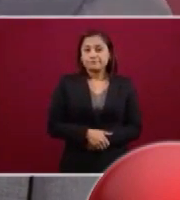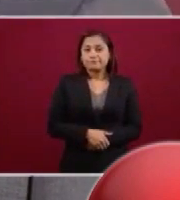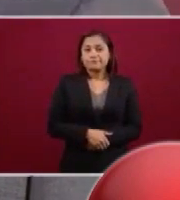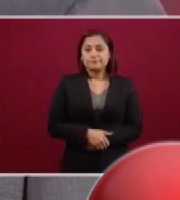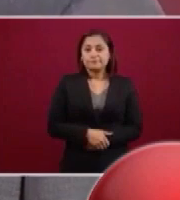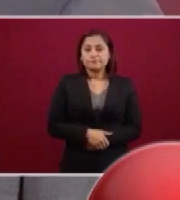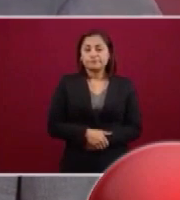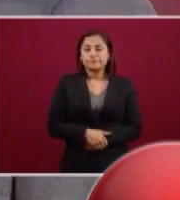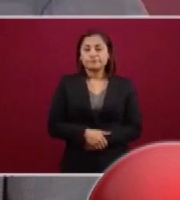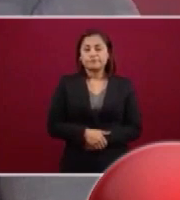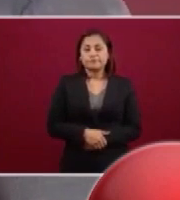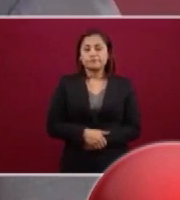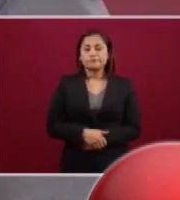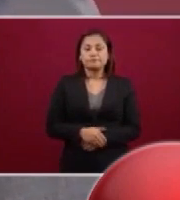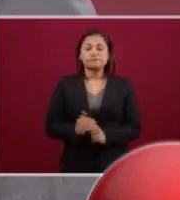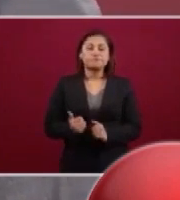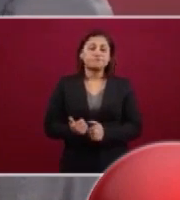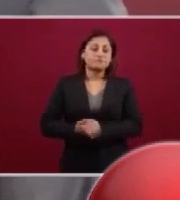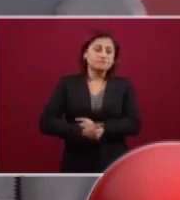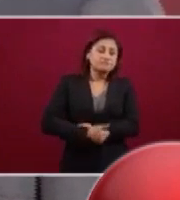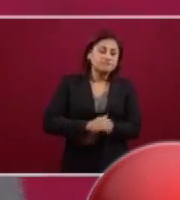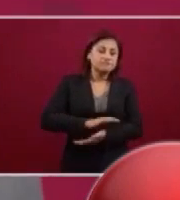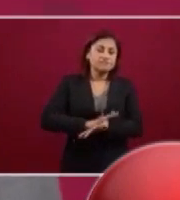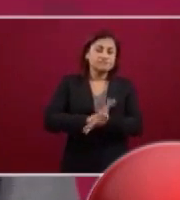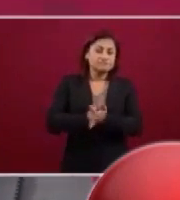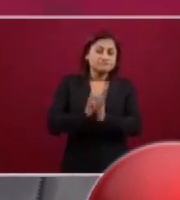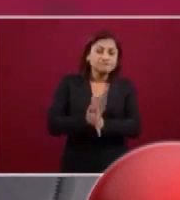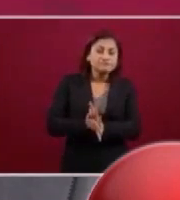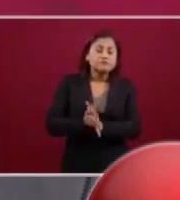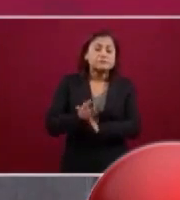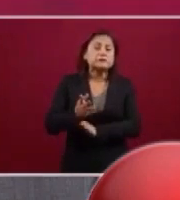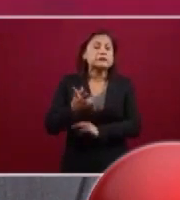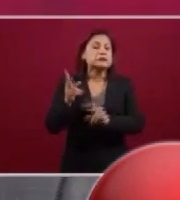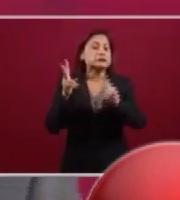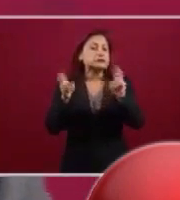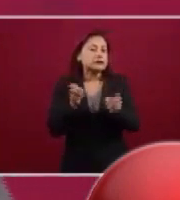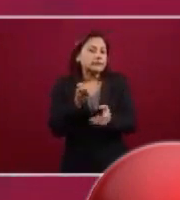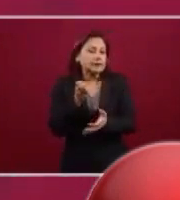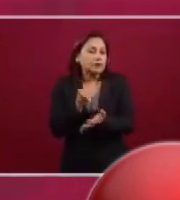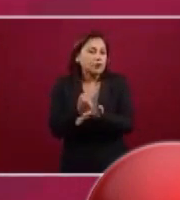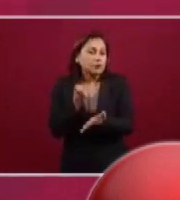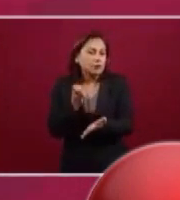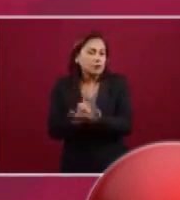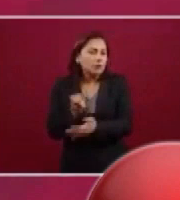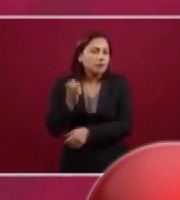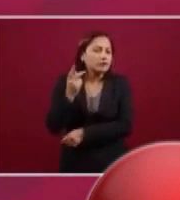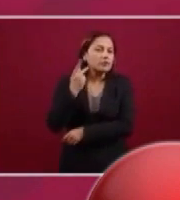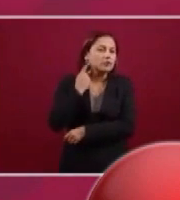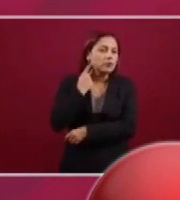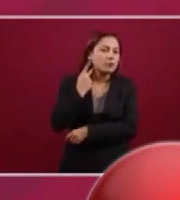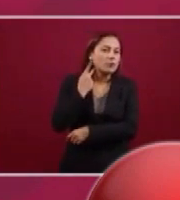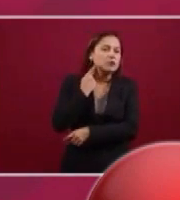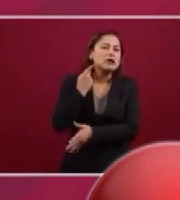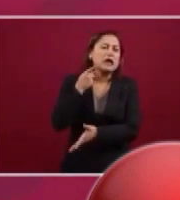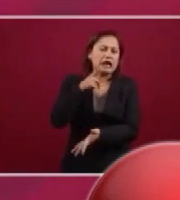la complicidad del poder económico con el poder político, los saqueos permitidos.